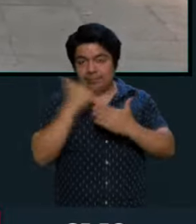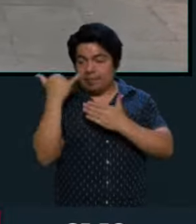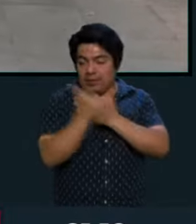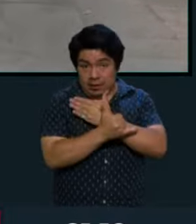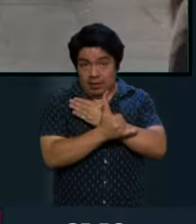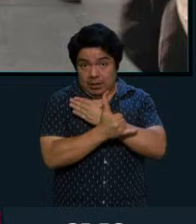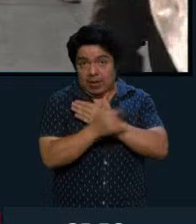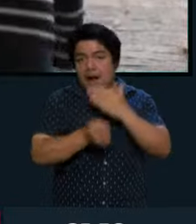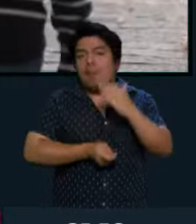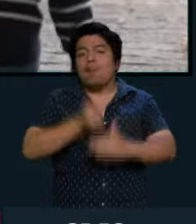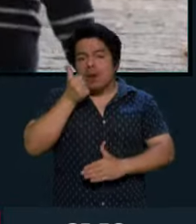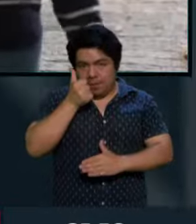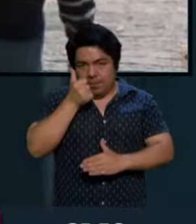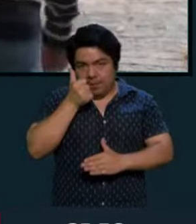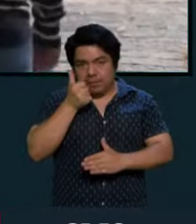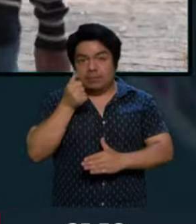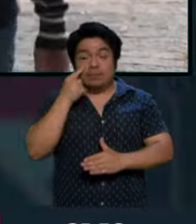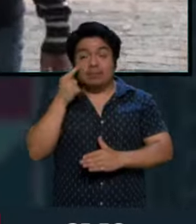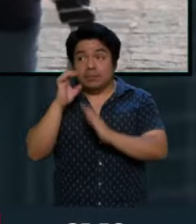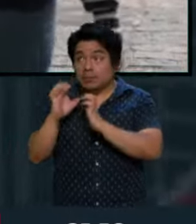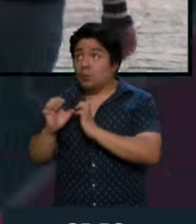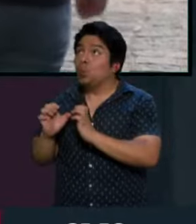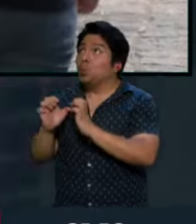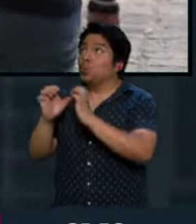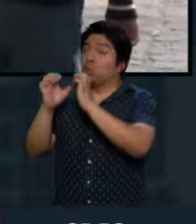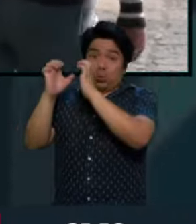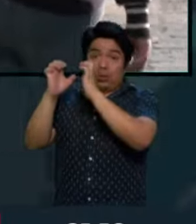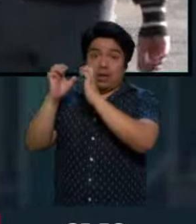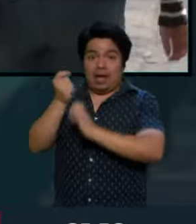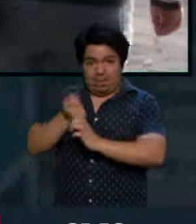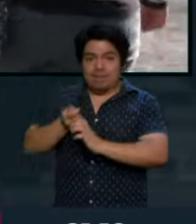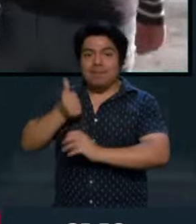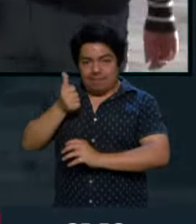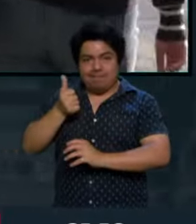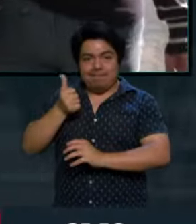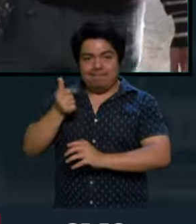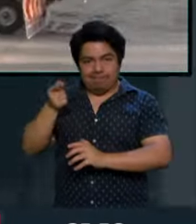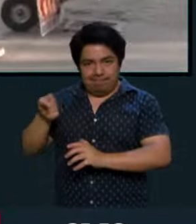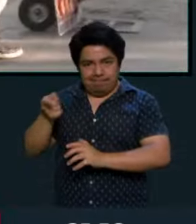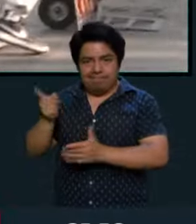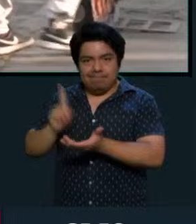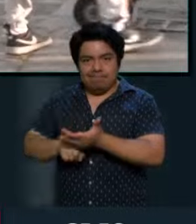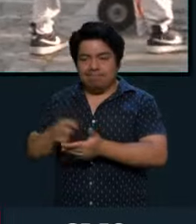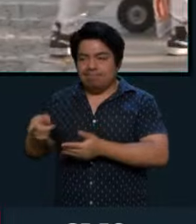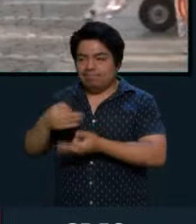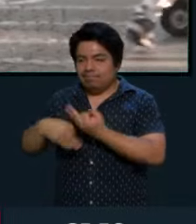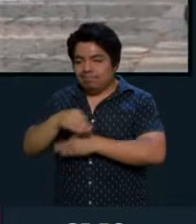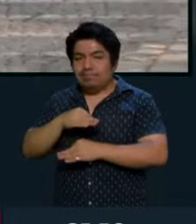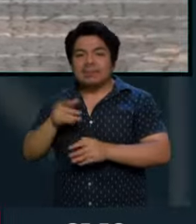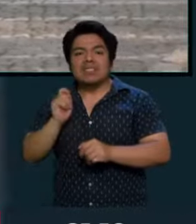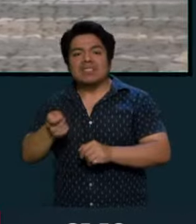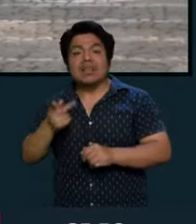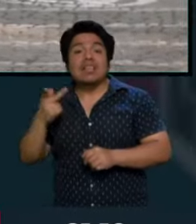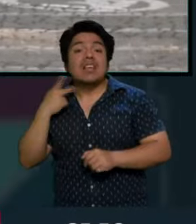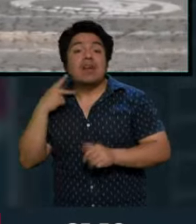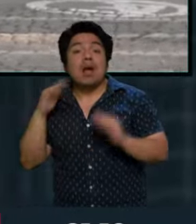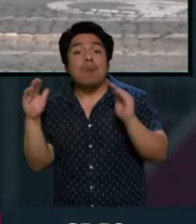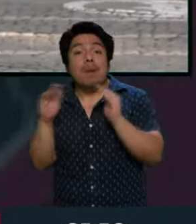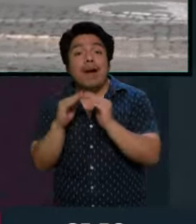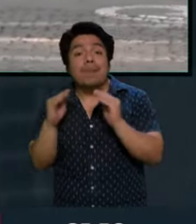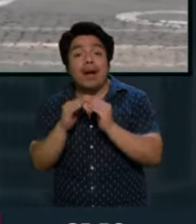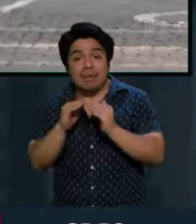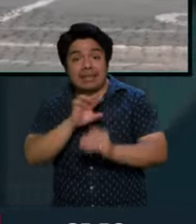para lo que sería el primer esfuerzo concreto de política de vivienda social en